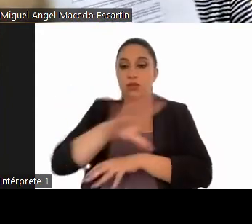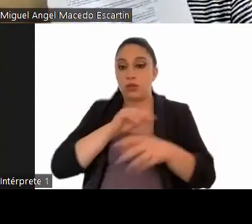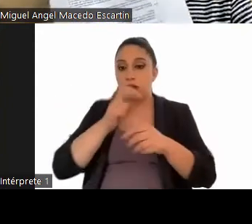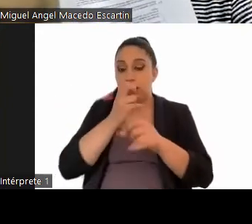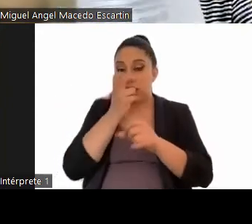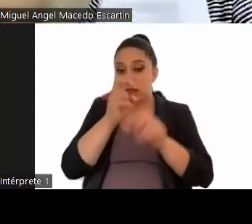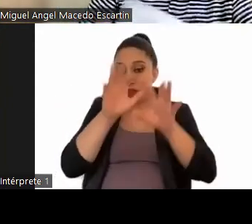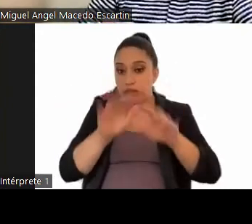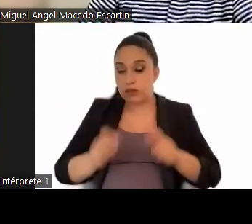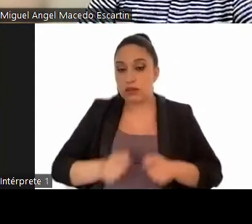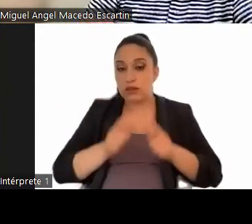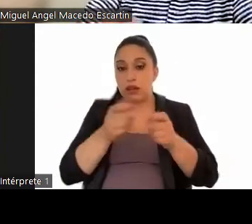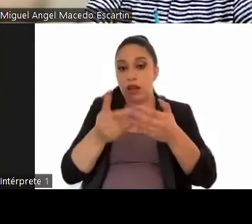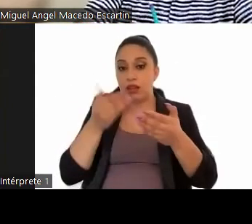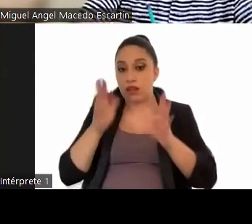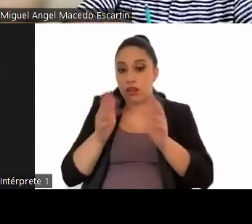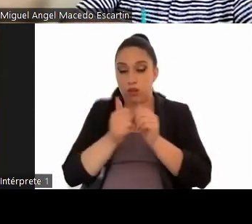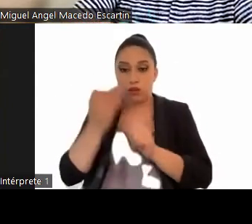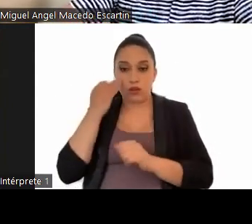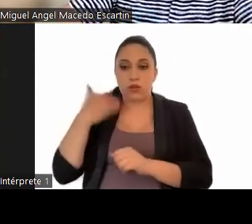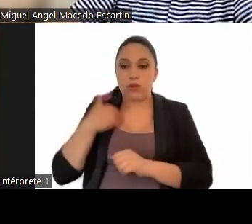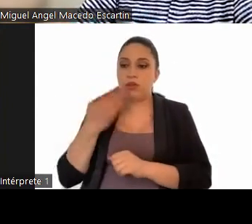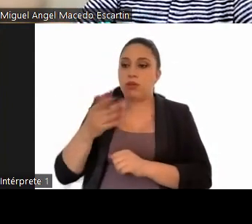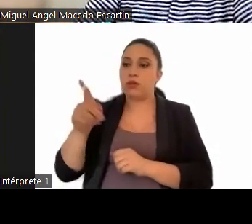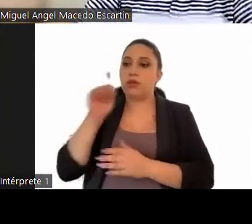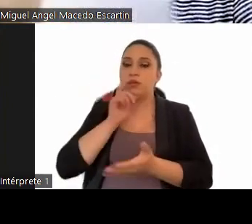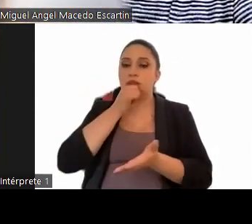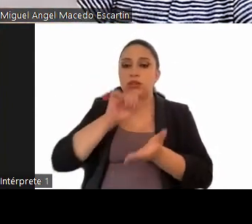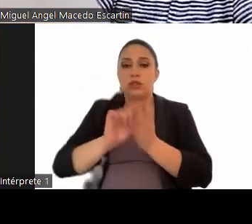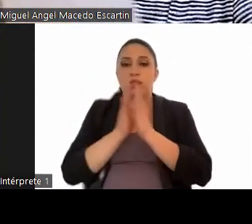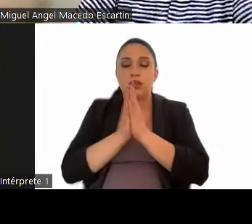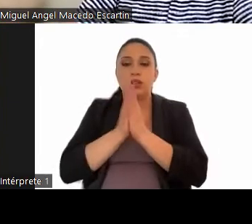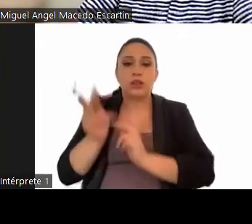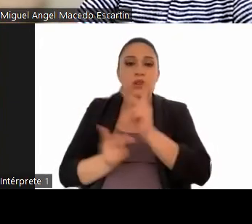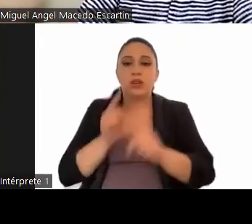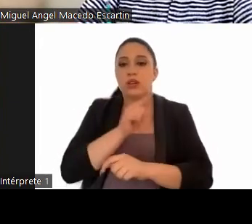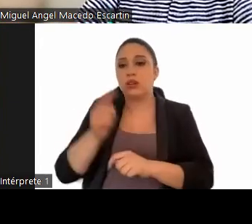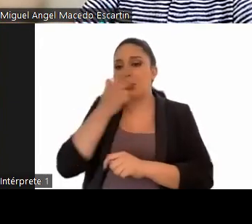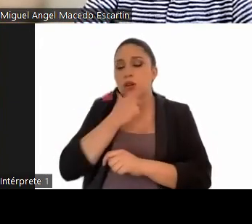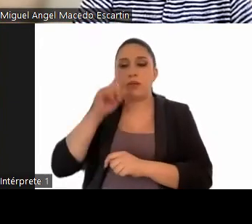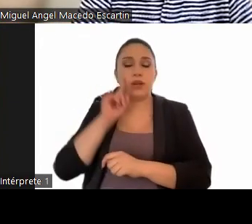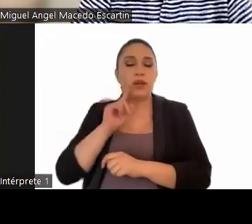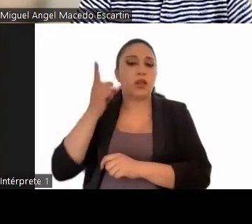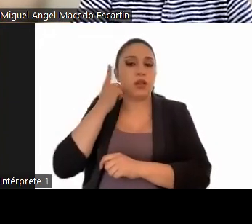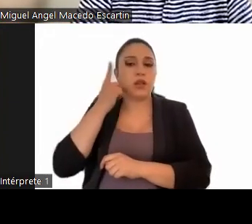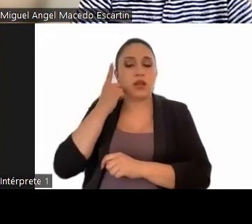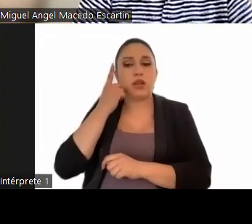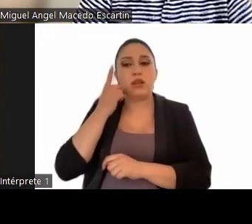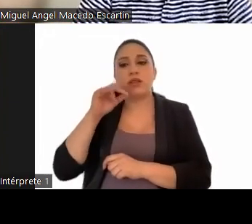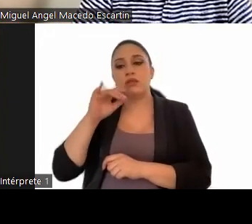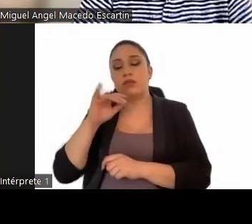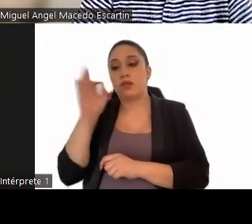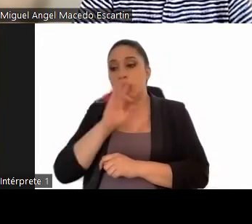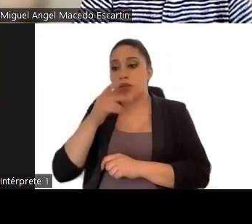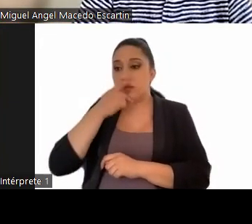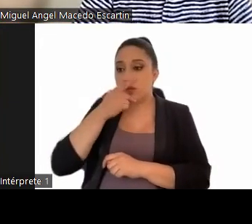sido distribuido con anterioridad, solicito a la secretaria someterlo a consideración dispensando su lectura y de no haber